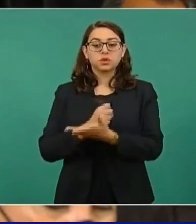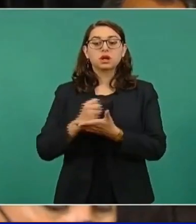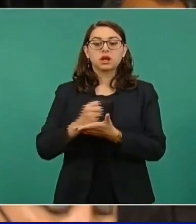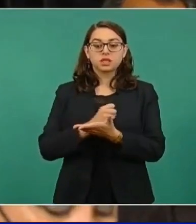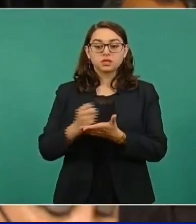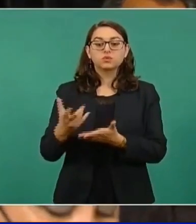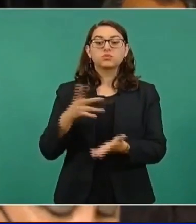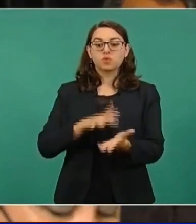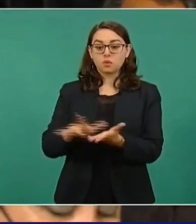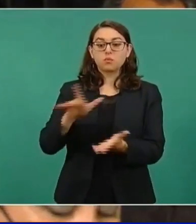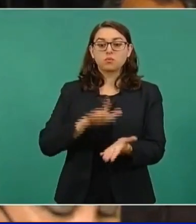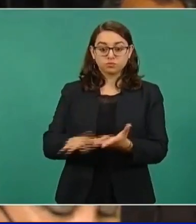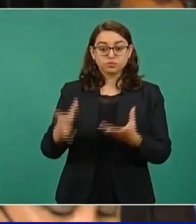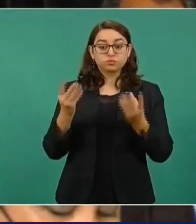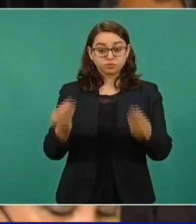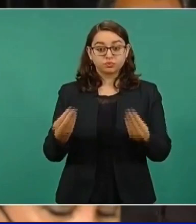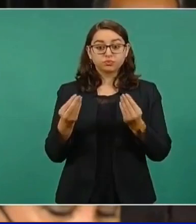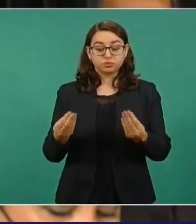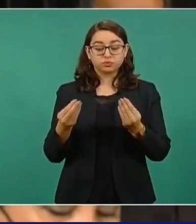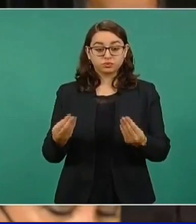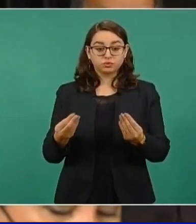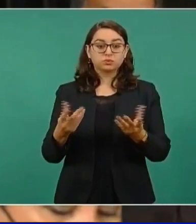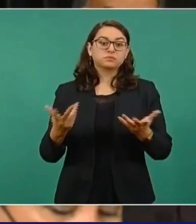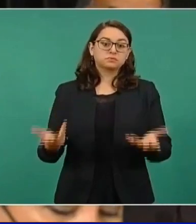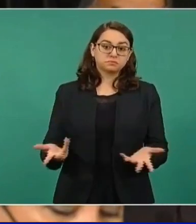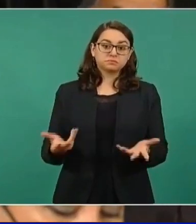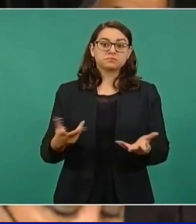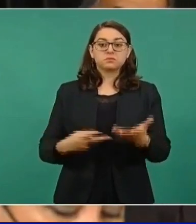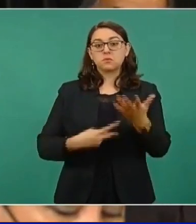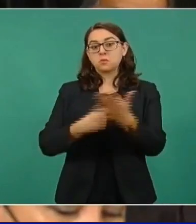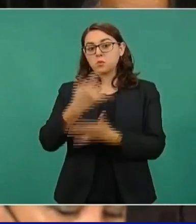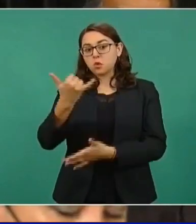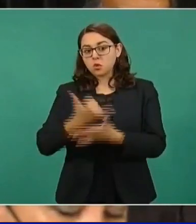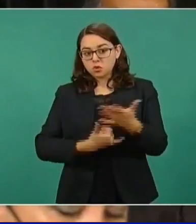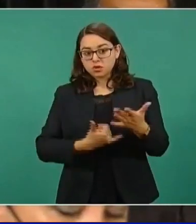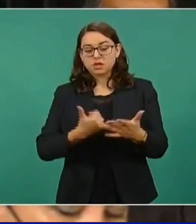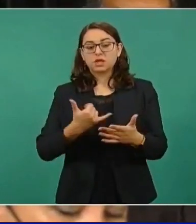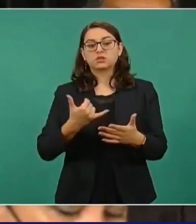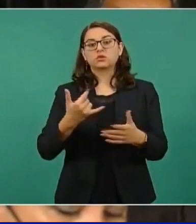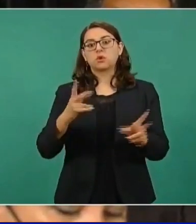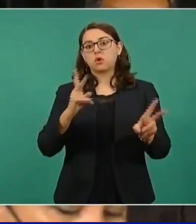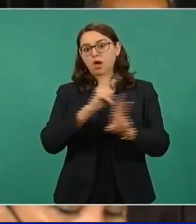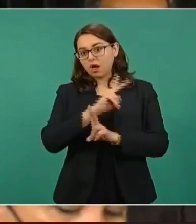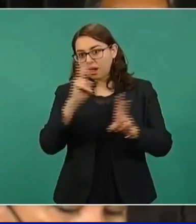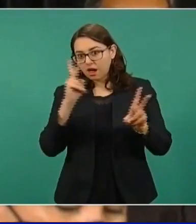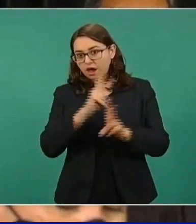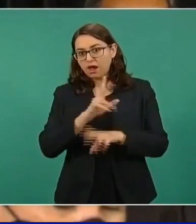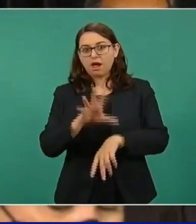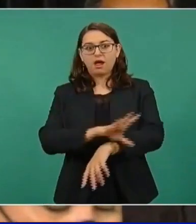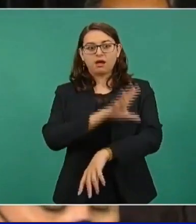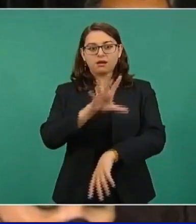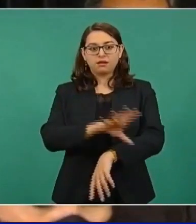recursos para proyectos como eólicos de